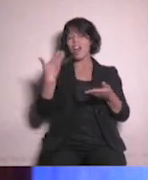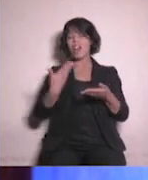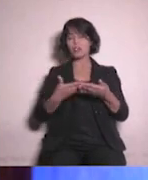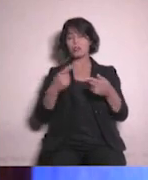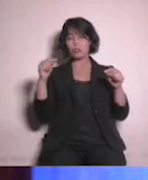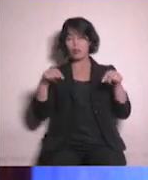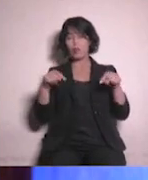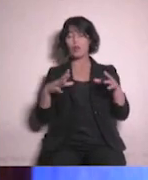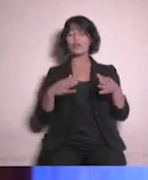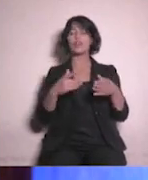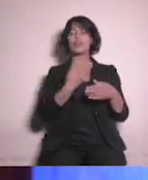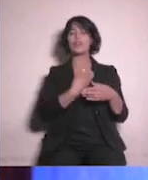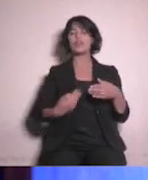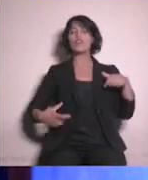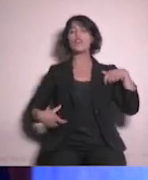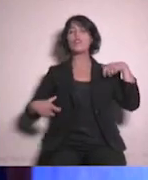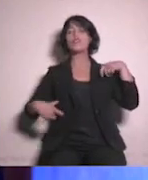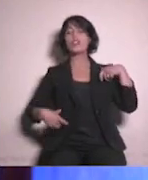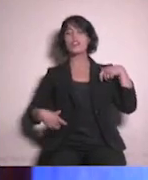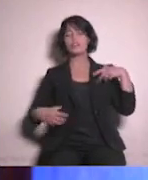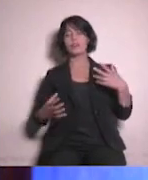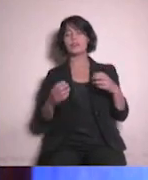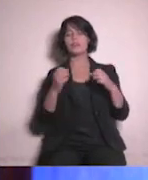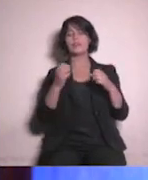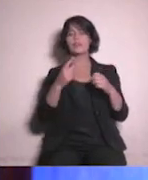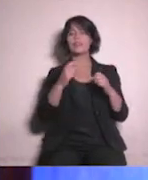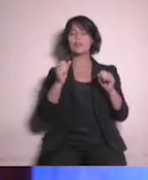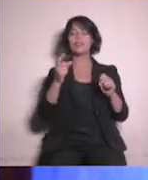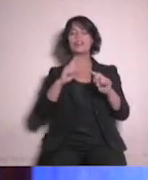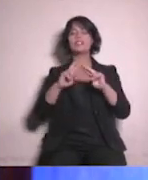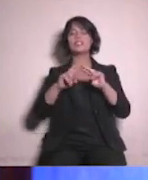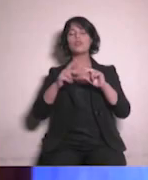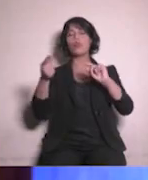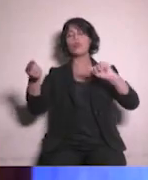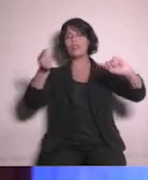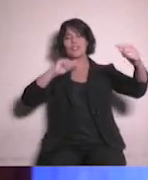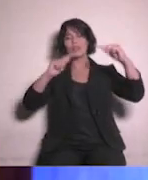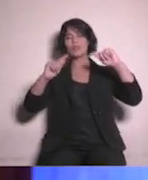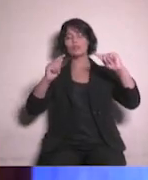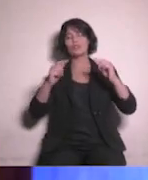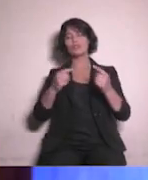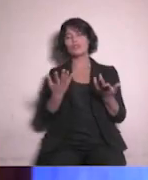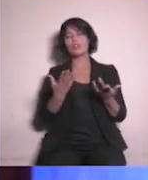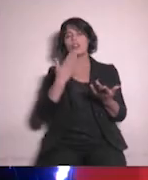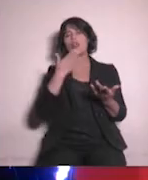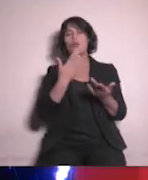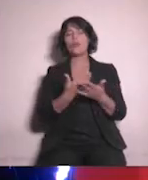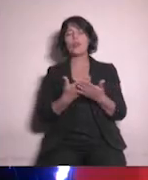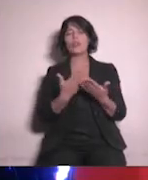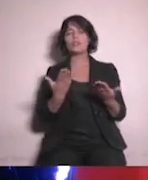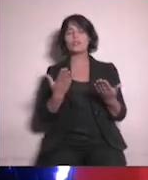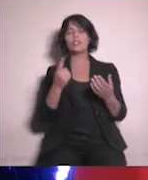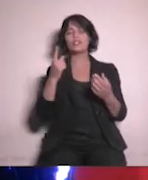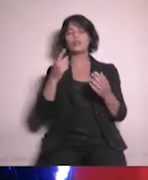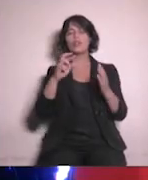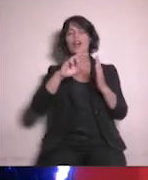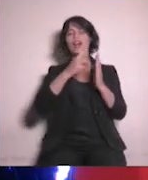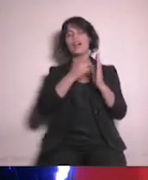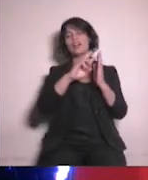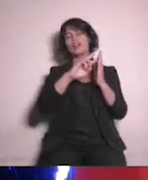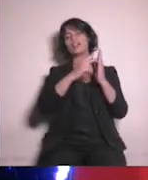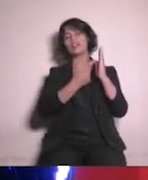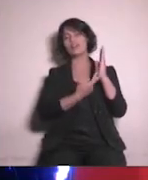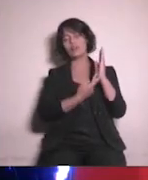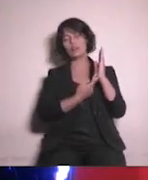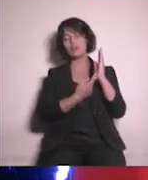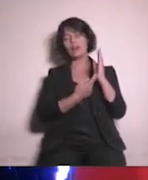estas recomendaciones y genere un debate con sentido de realidad, sobre todo al tratarse de una de las reformas con mayor trascendencia